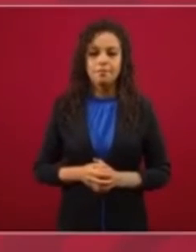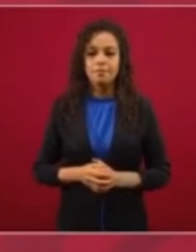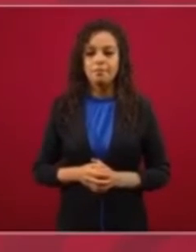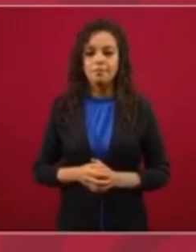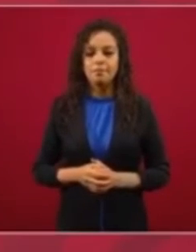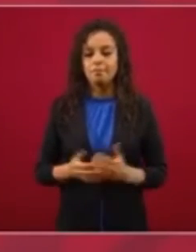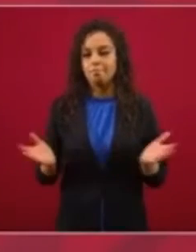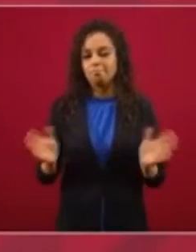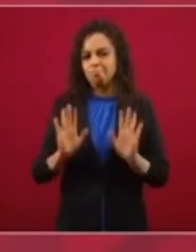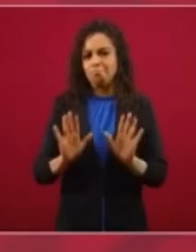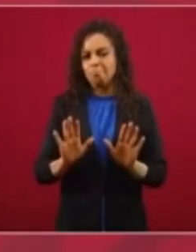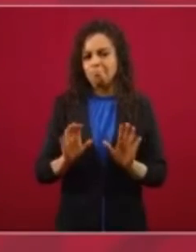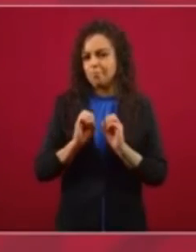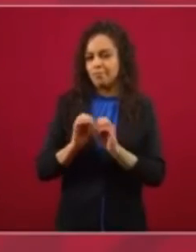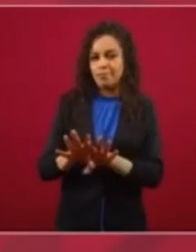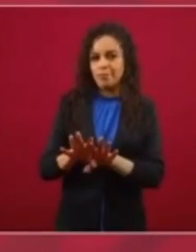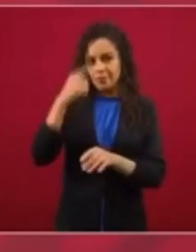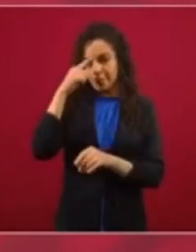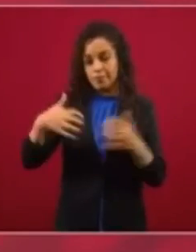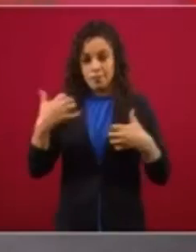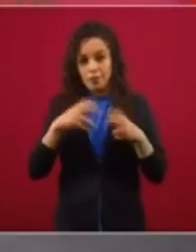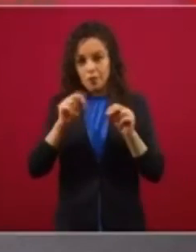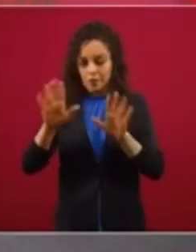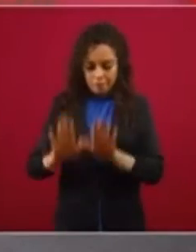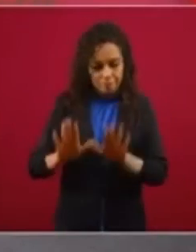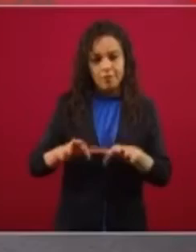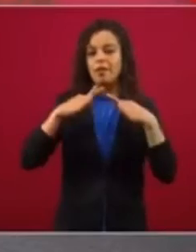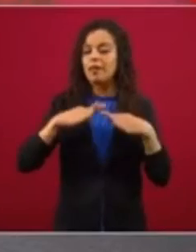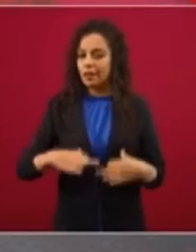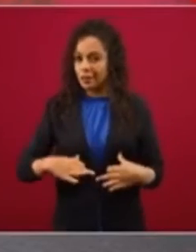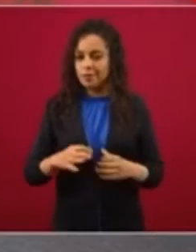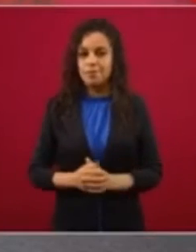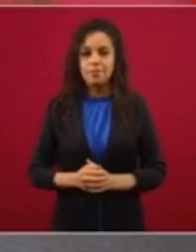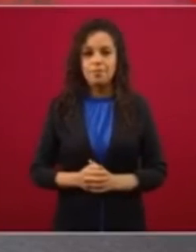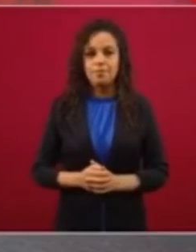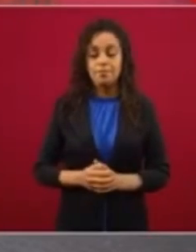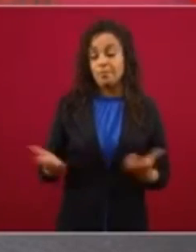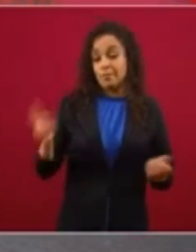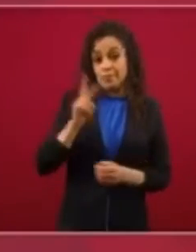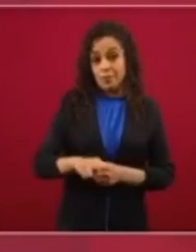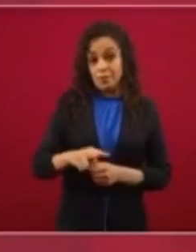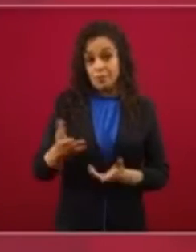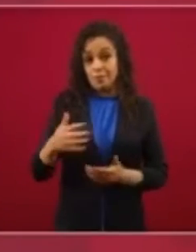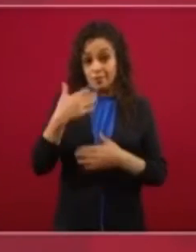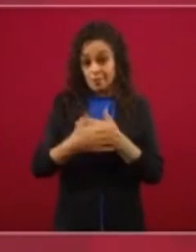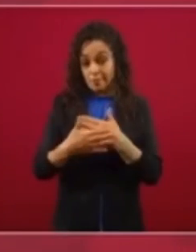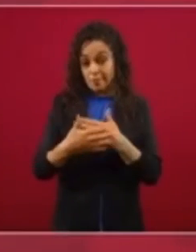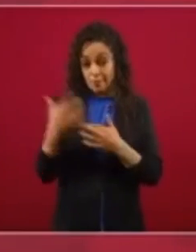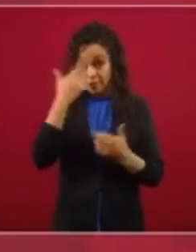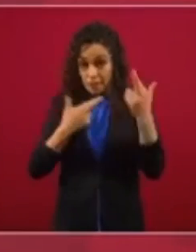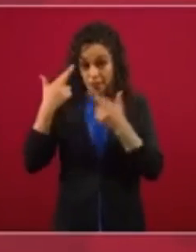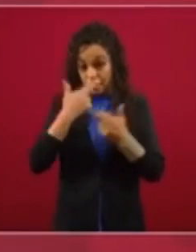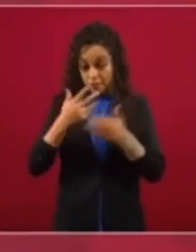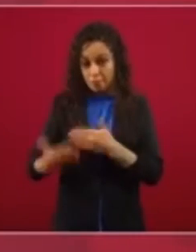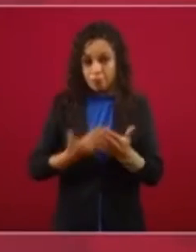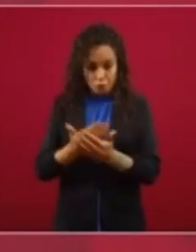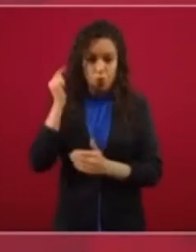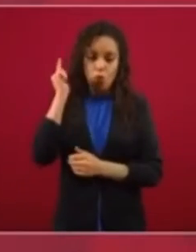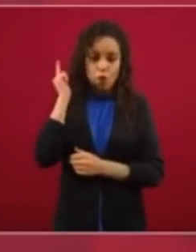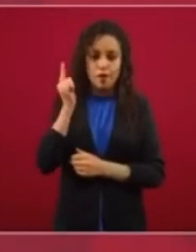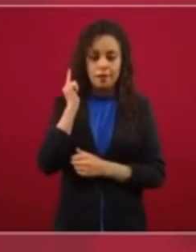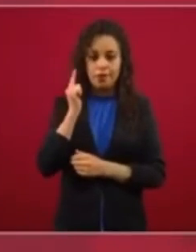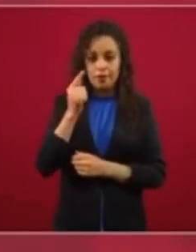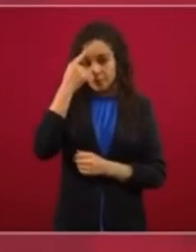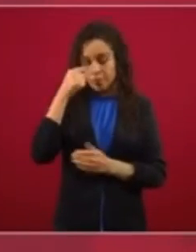Que estén tranquilos. Y en este caso, ojalá, y revisen la iniciativa de